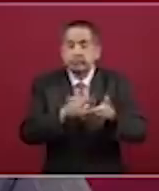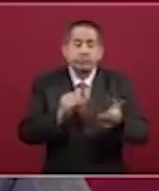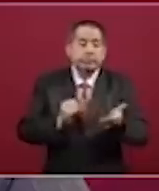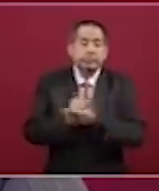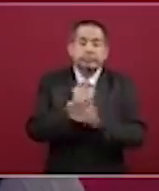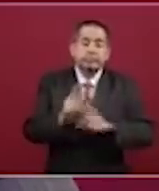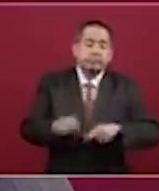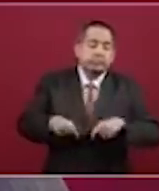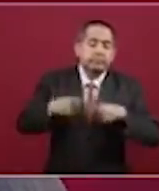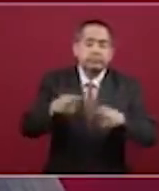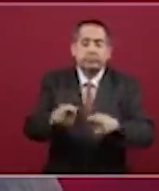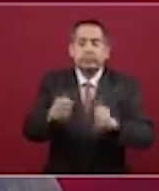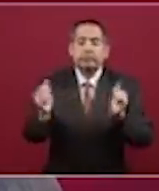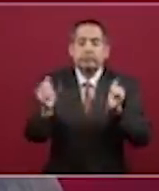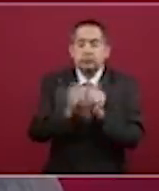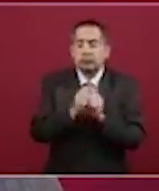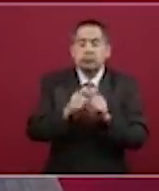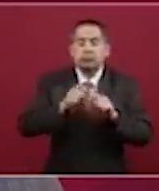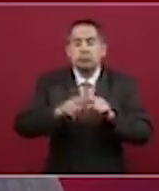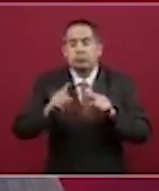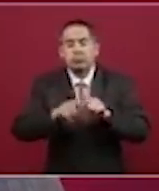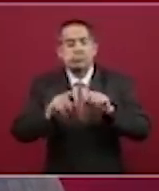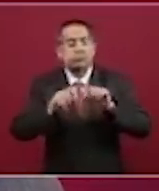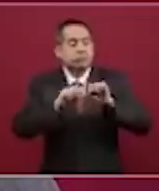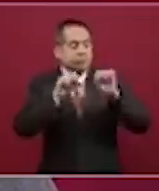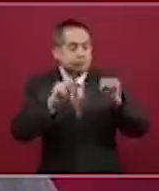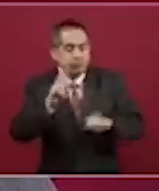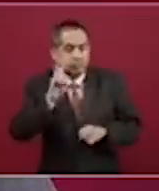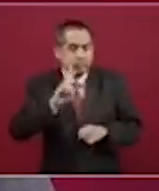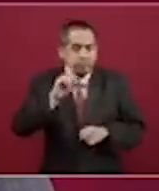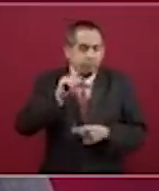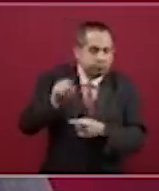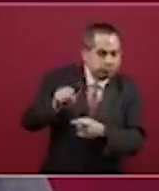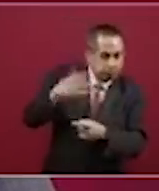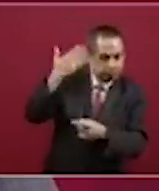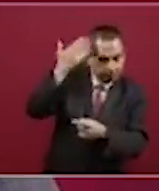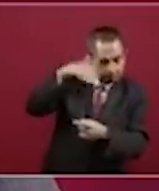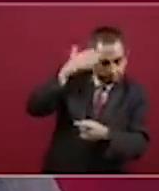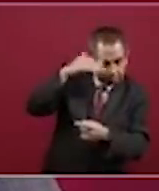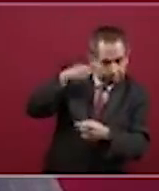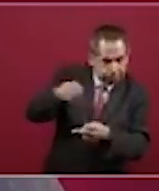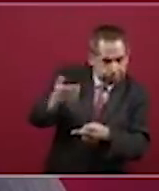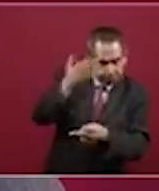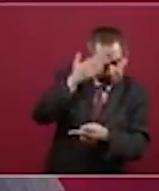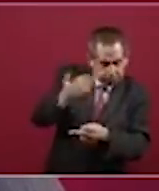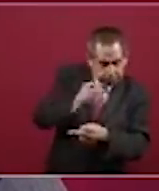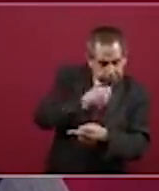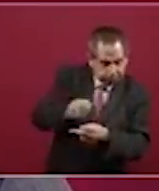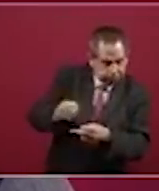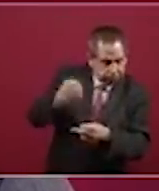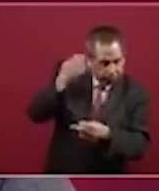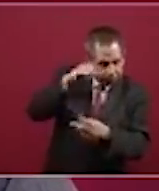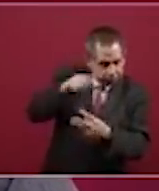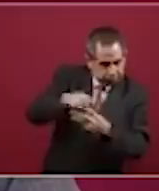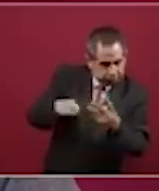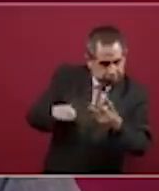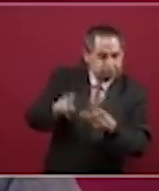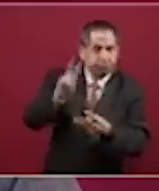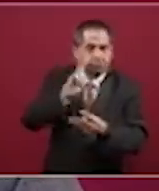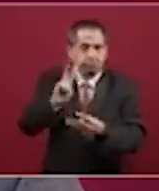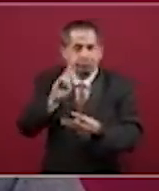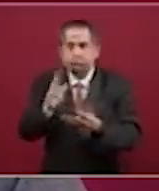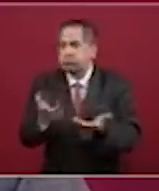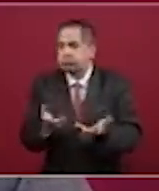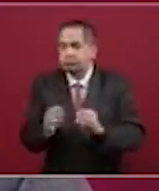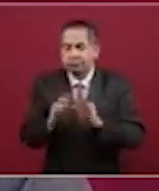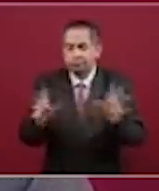designación del personal se hará mediante sistemas que permitan apreciar los conocimientos y aptitudes. Entonces, es algo que